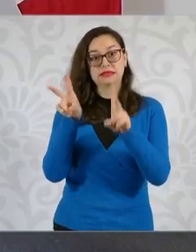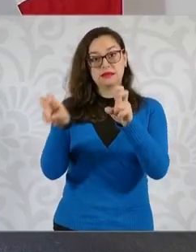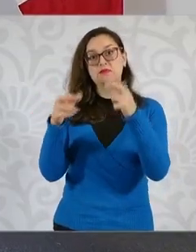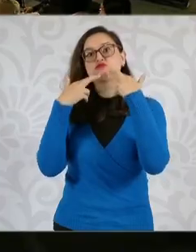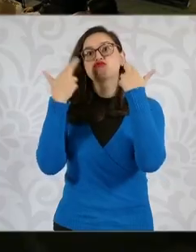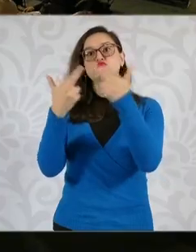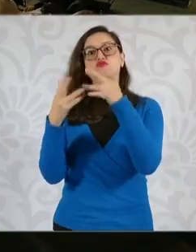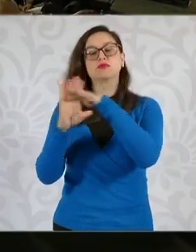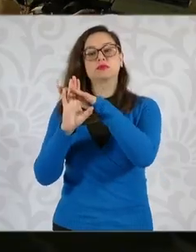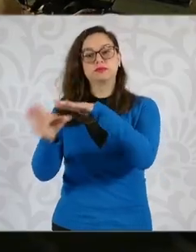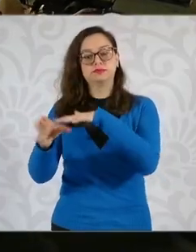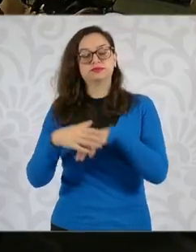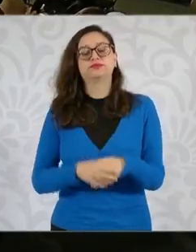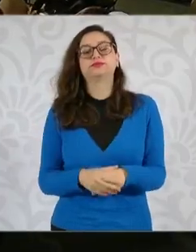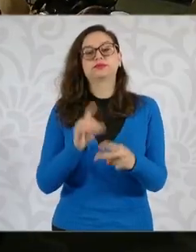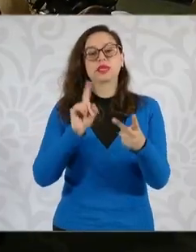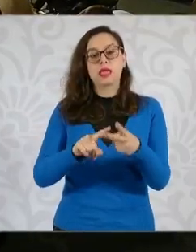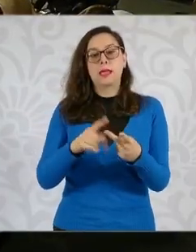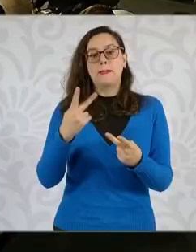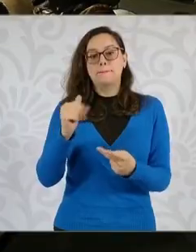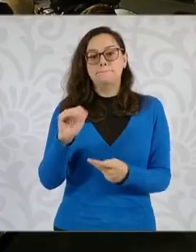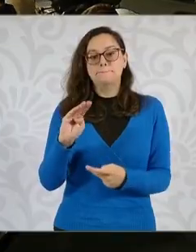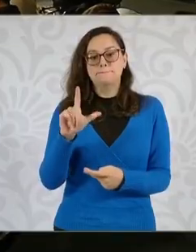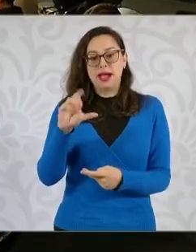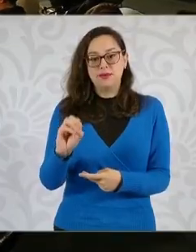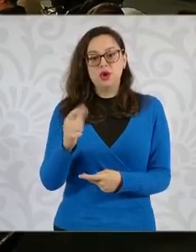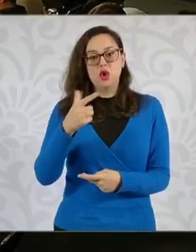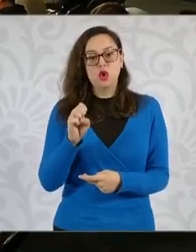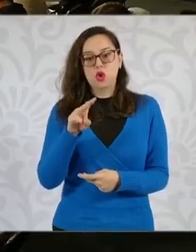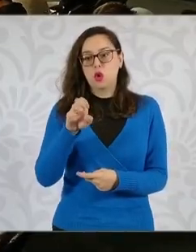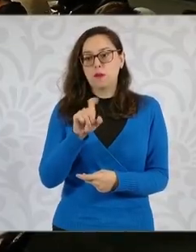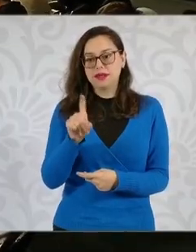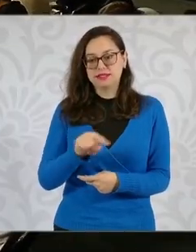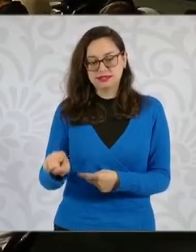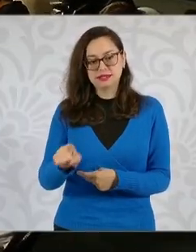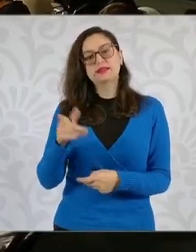el titular de la UIF. Siéntense, por favor. Gracias.